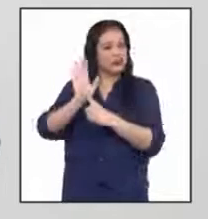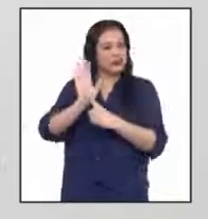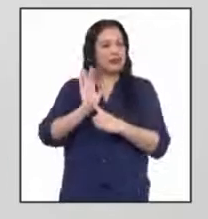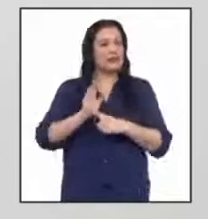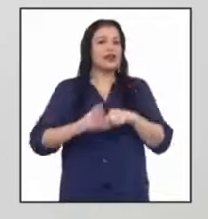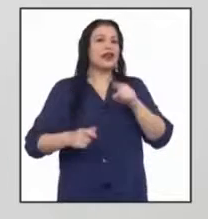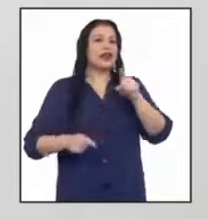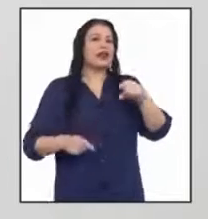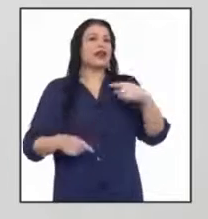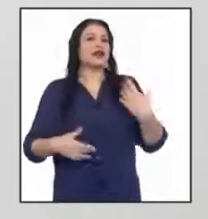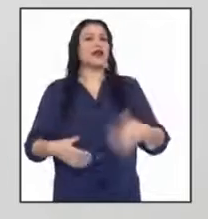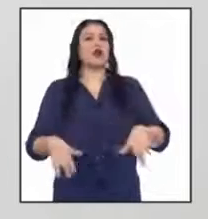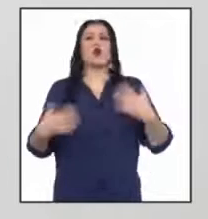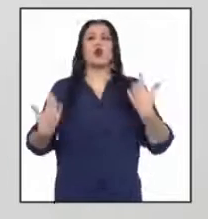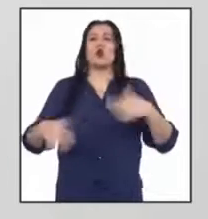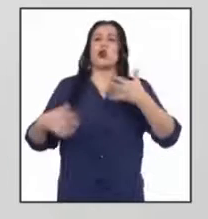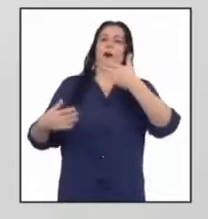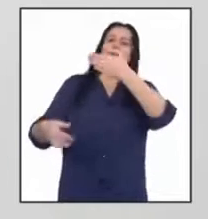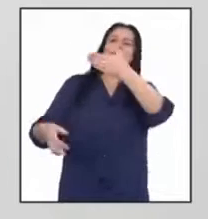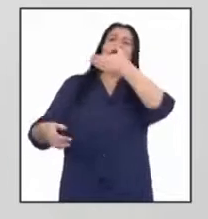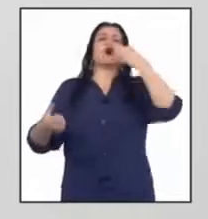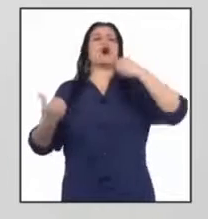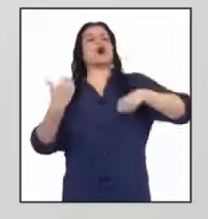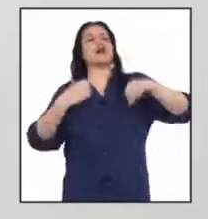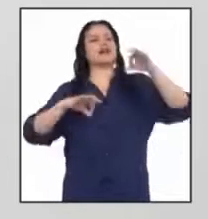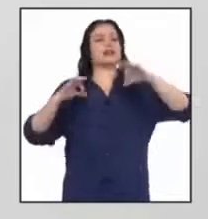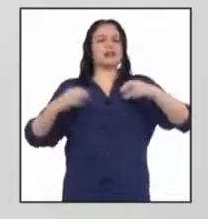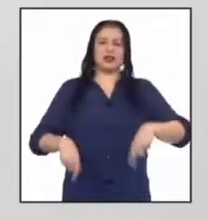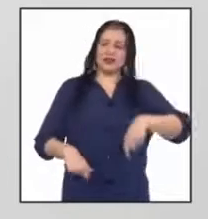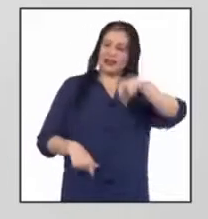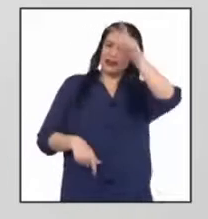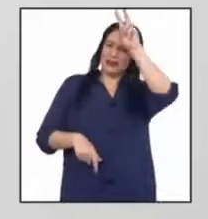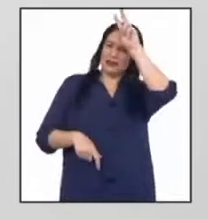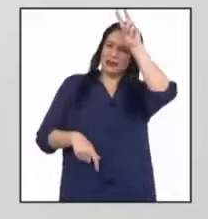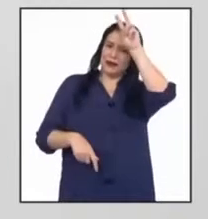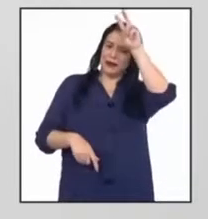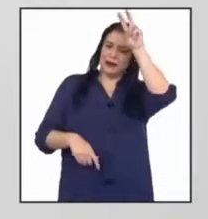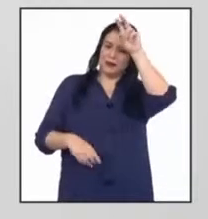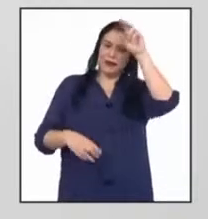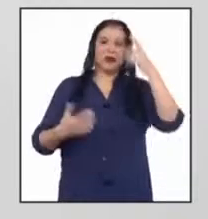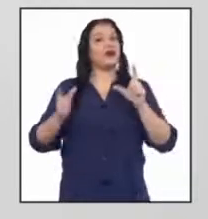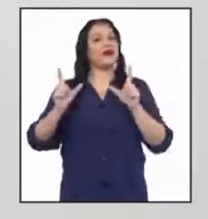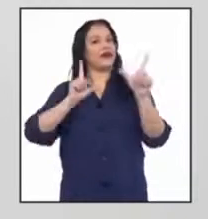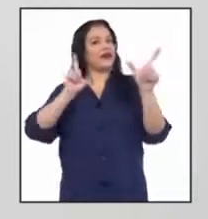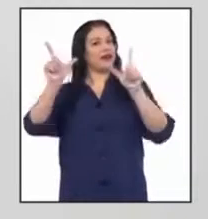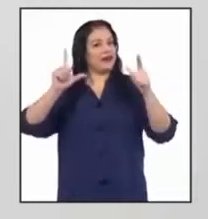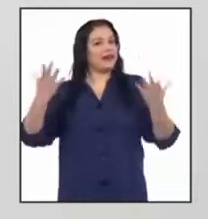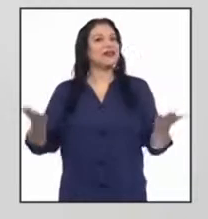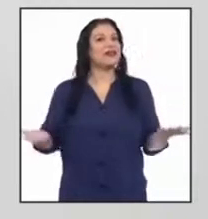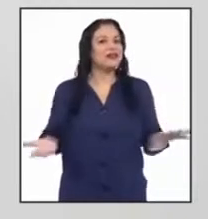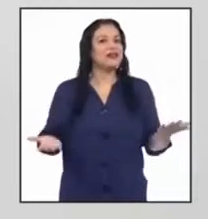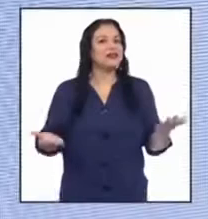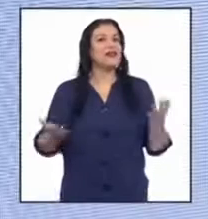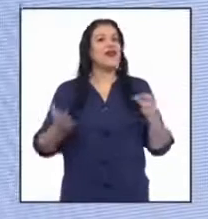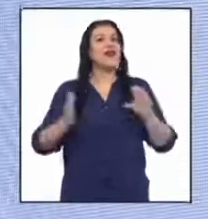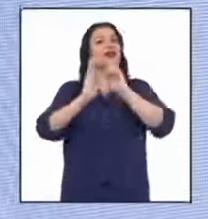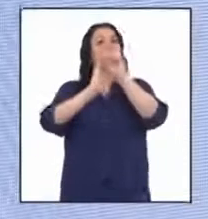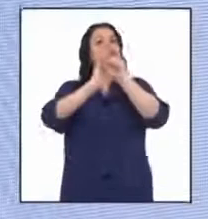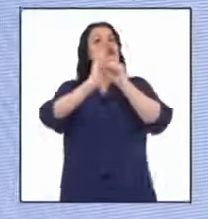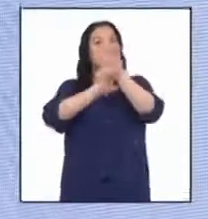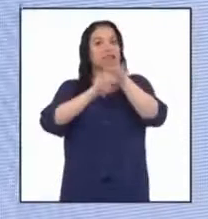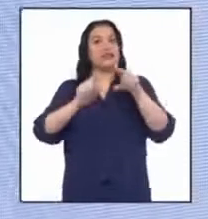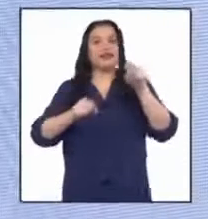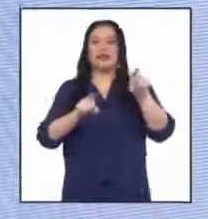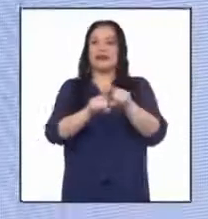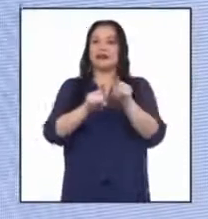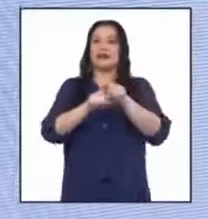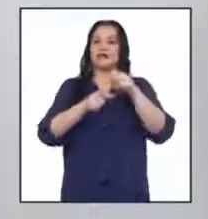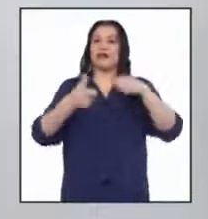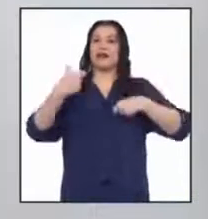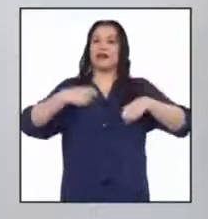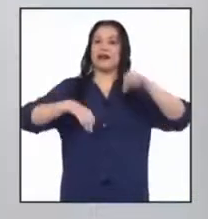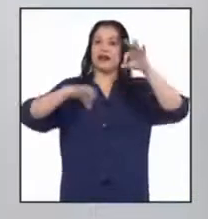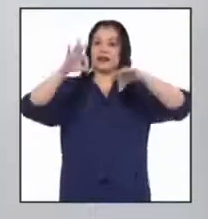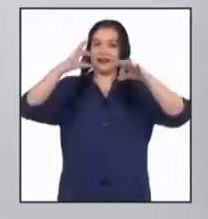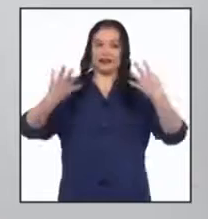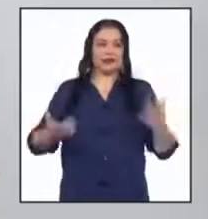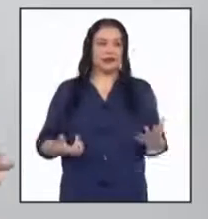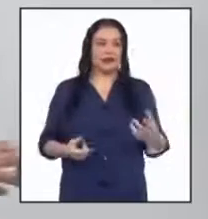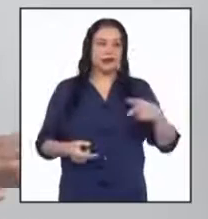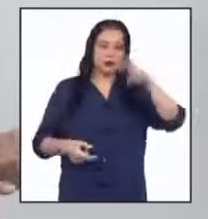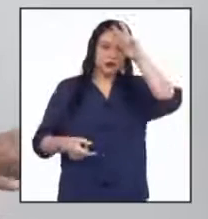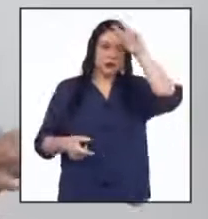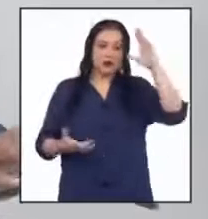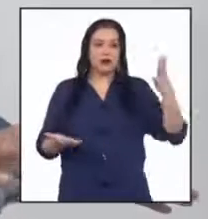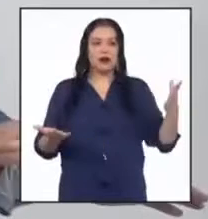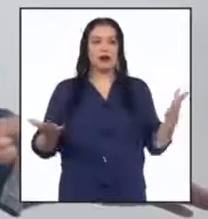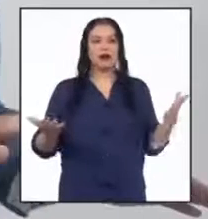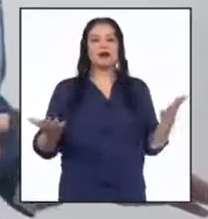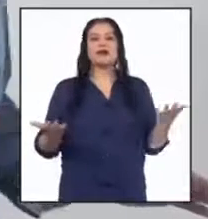que es uno de los mejores actores peruanos dentro de la televisión, el cine y el teatro peruano? Ay, mísero de